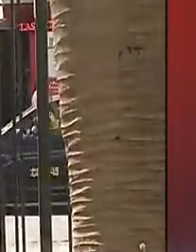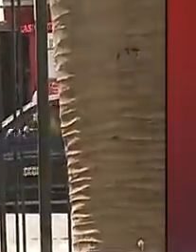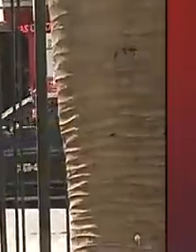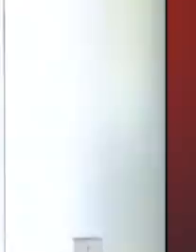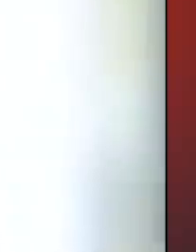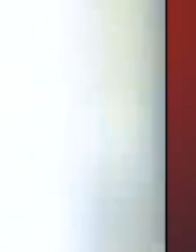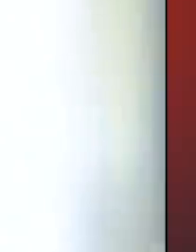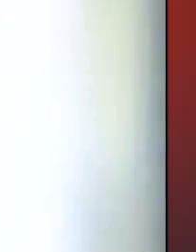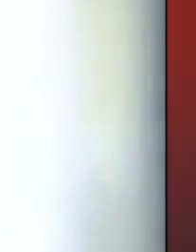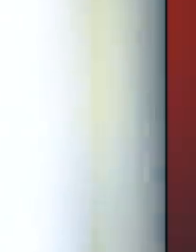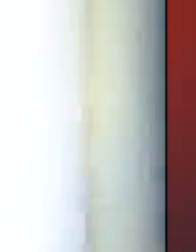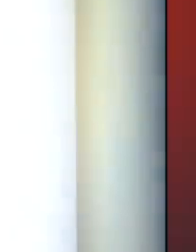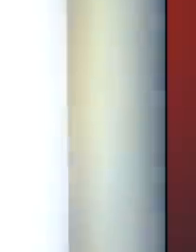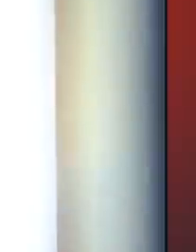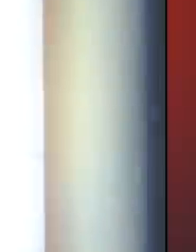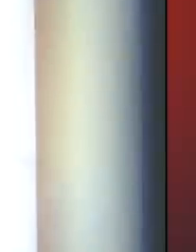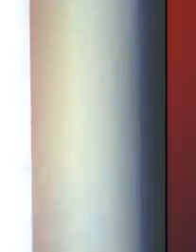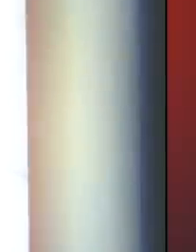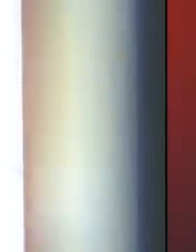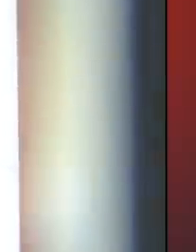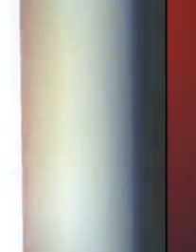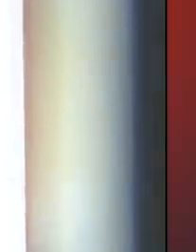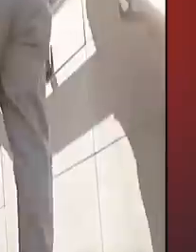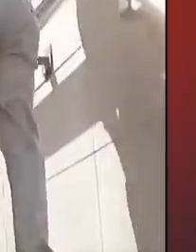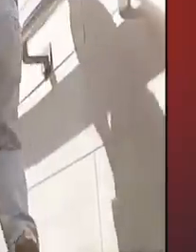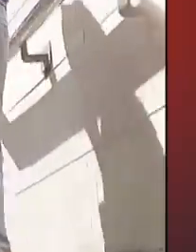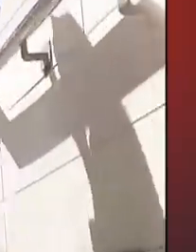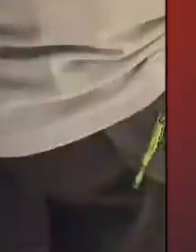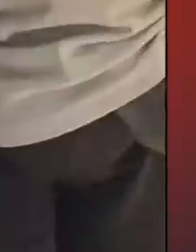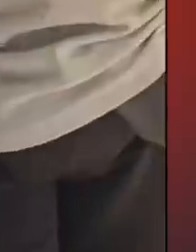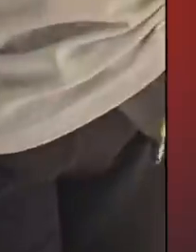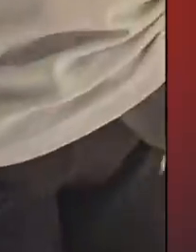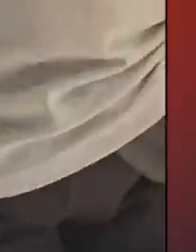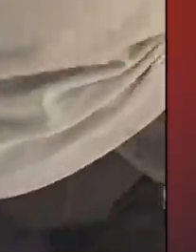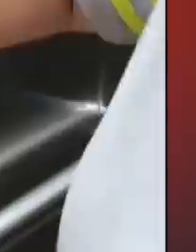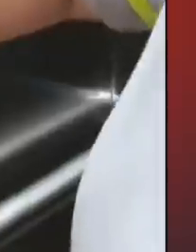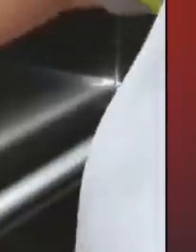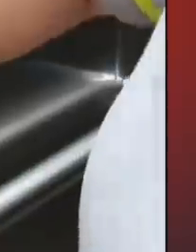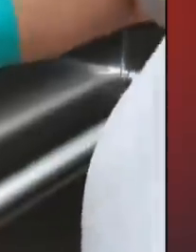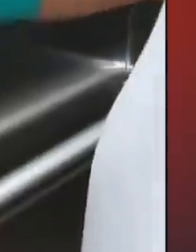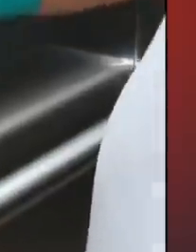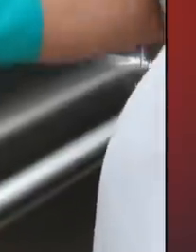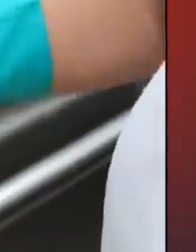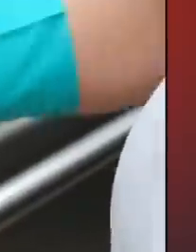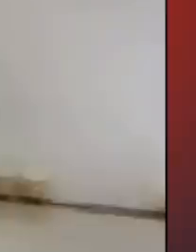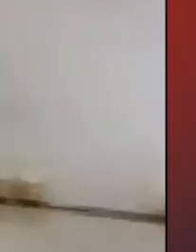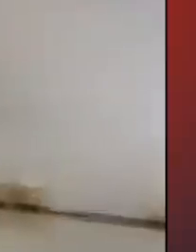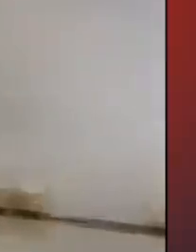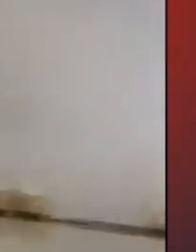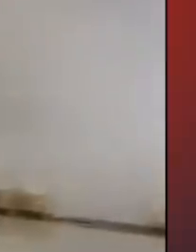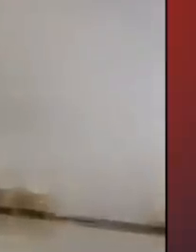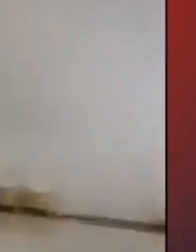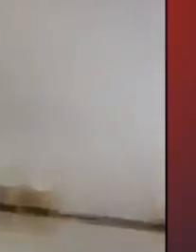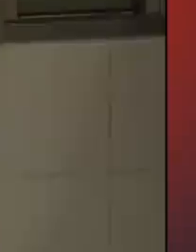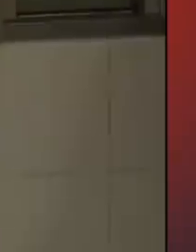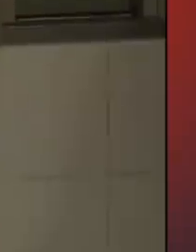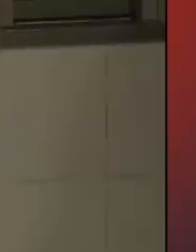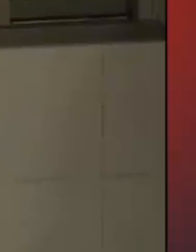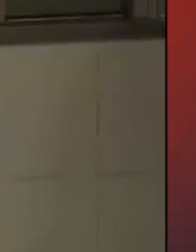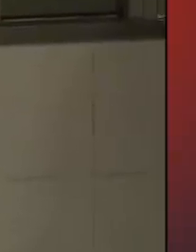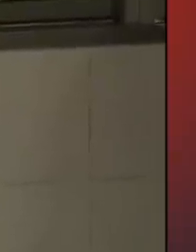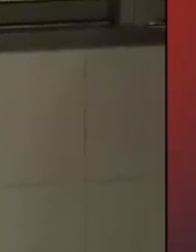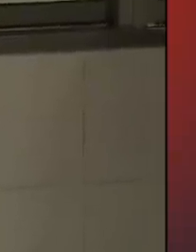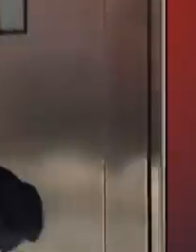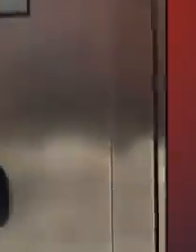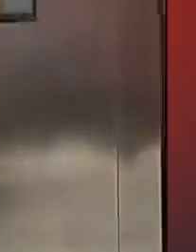la cuarentena. Lo cierto es que sigue por lo menos hasta el lunes a las 5 de la mañana en estas 6 comunas de la región metropolitana que ya contaban